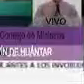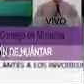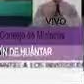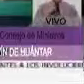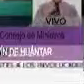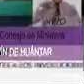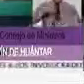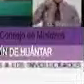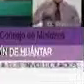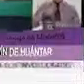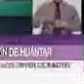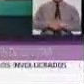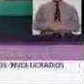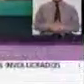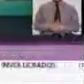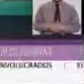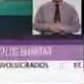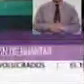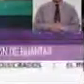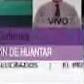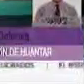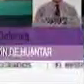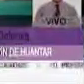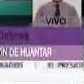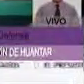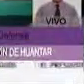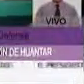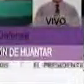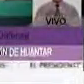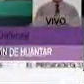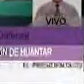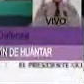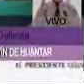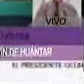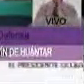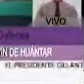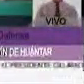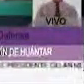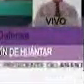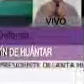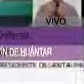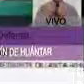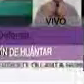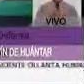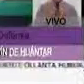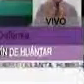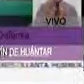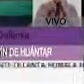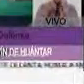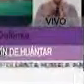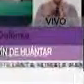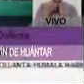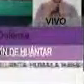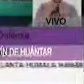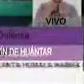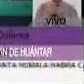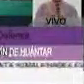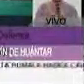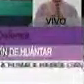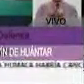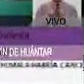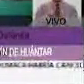porque era necesaria esa cita para recabar información y tener